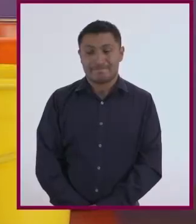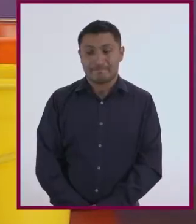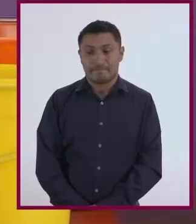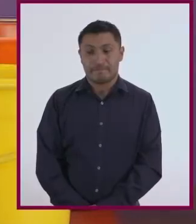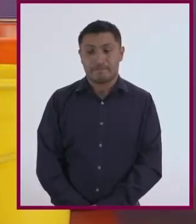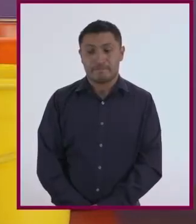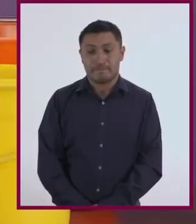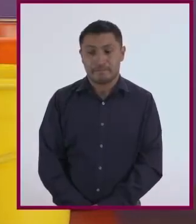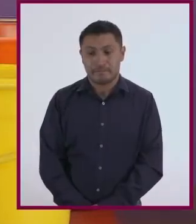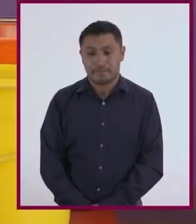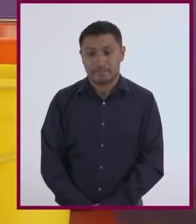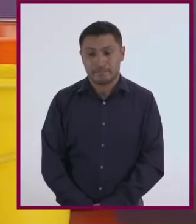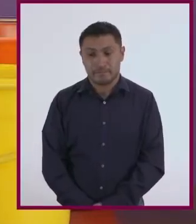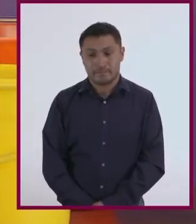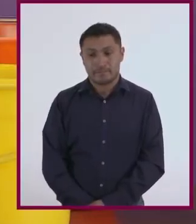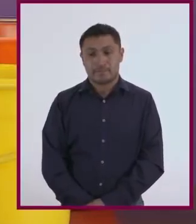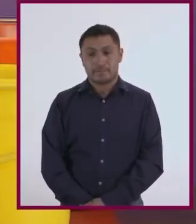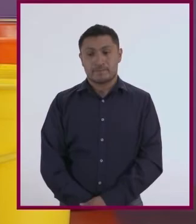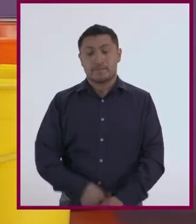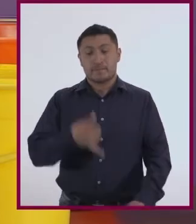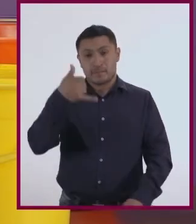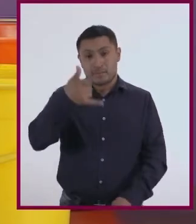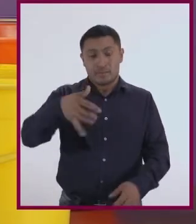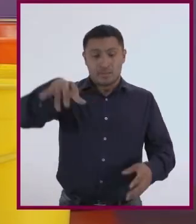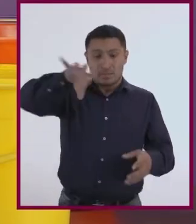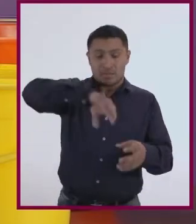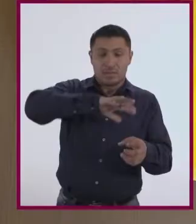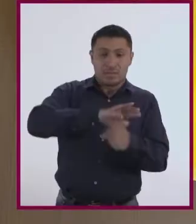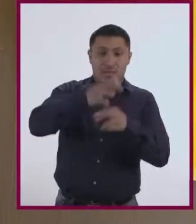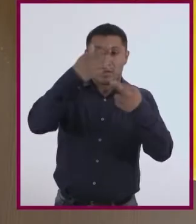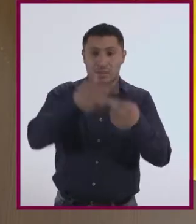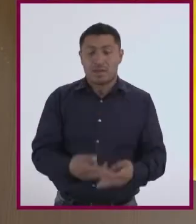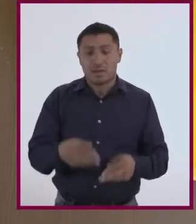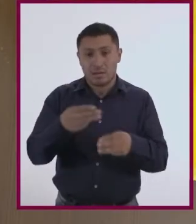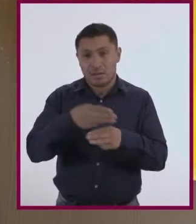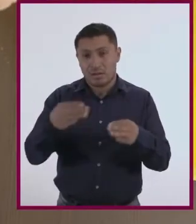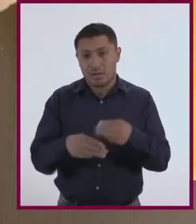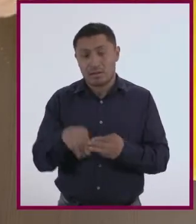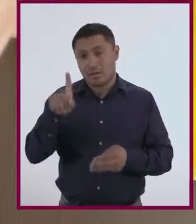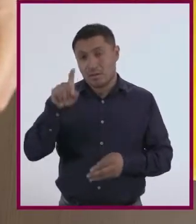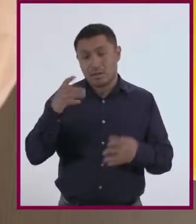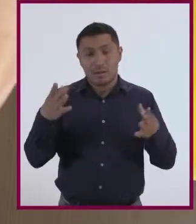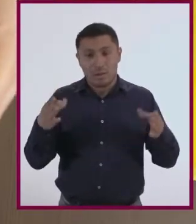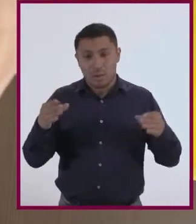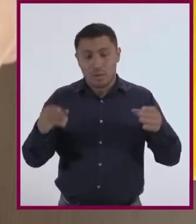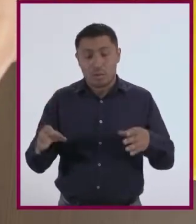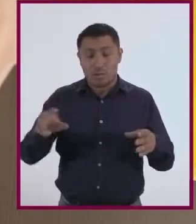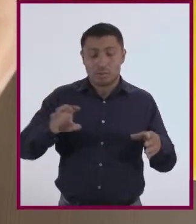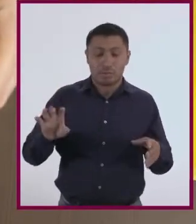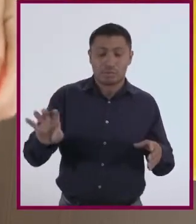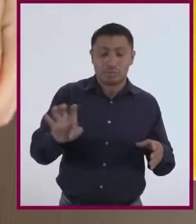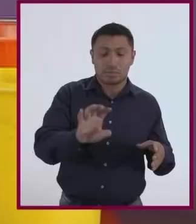Y echamos lo que nos queda de nuestra materia húmeda, bien